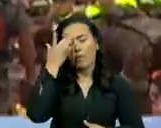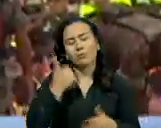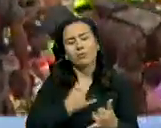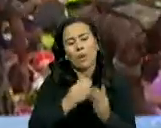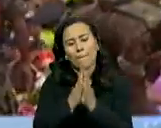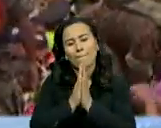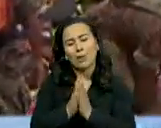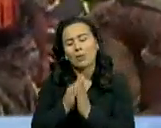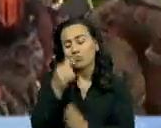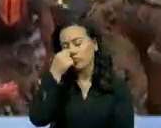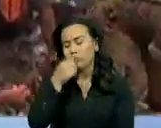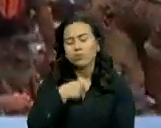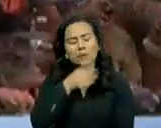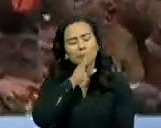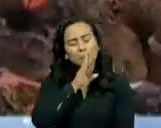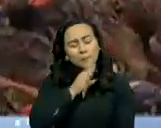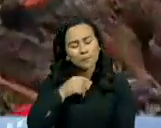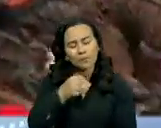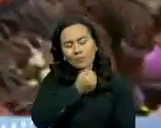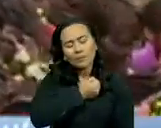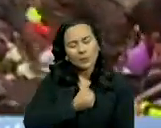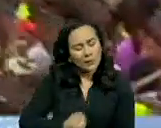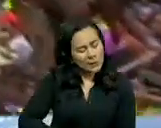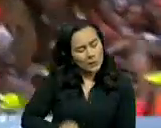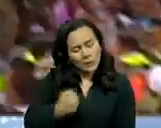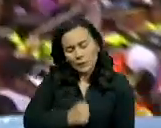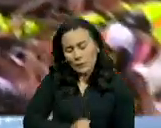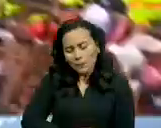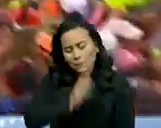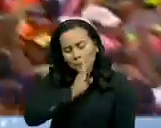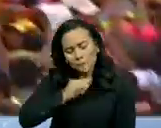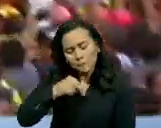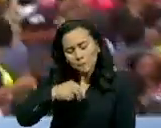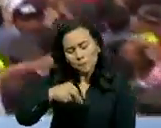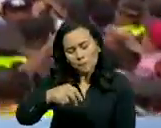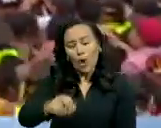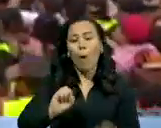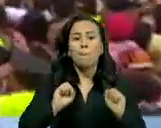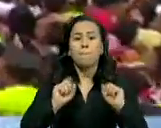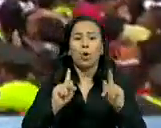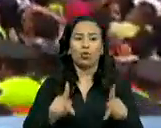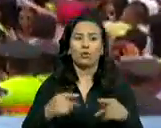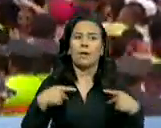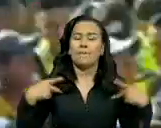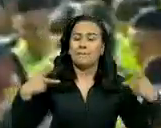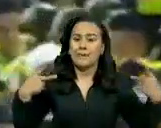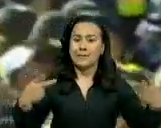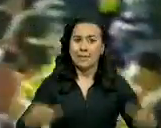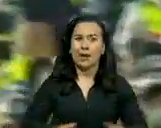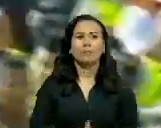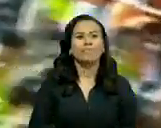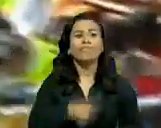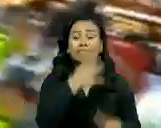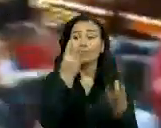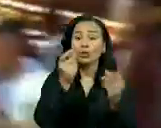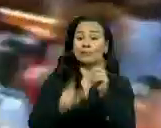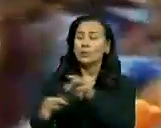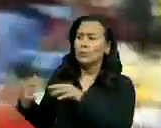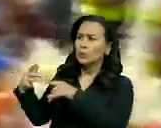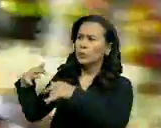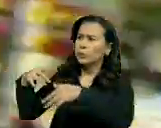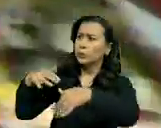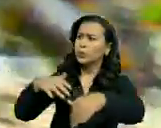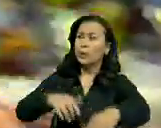tengo que hacer esa penitencia de ir. Por todo lo que nos da, por darnos la oportunidad de seguir viviendo. La romería tendrá un recorrido